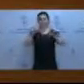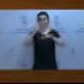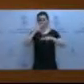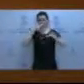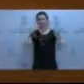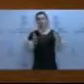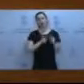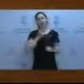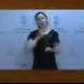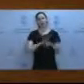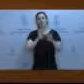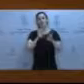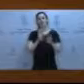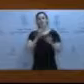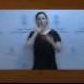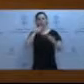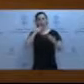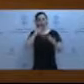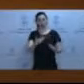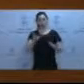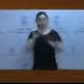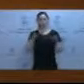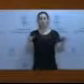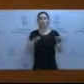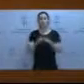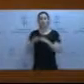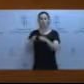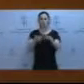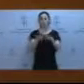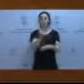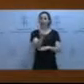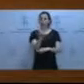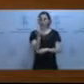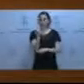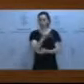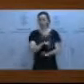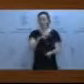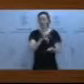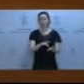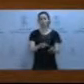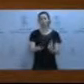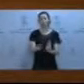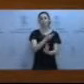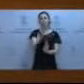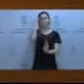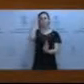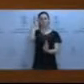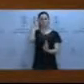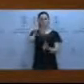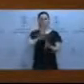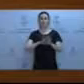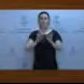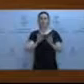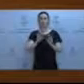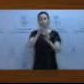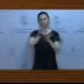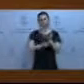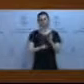aprovecho para dar las gracias a todos aquellos grupos que nos apoyaron en la ponencia, en esta